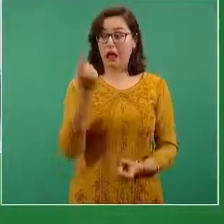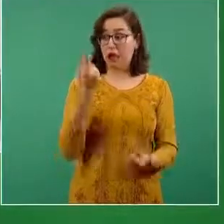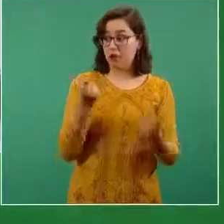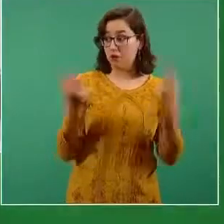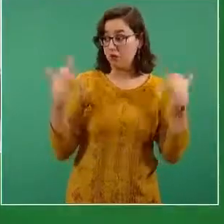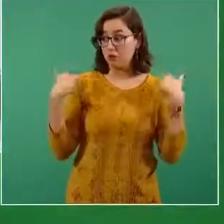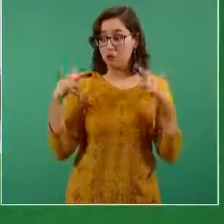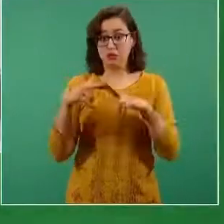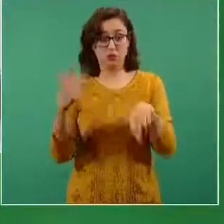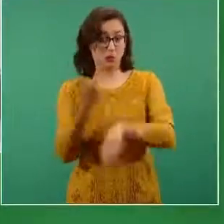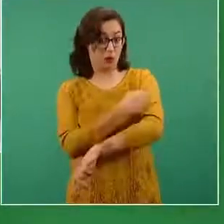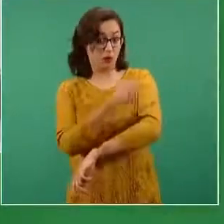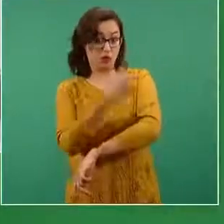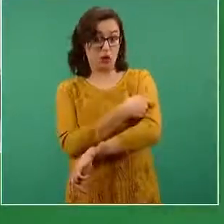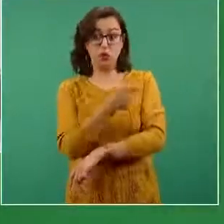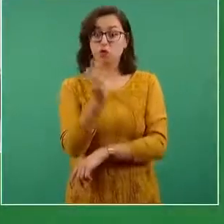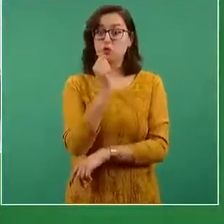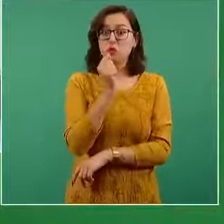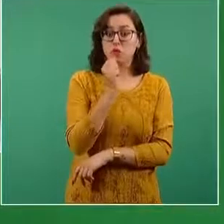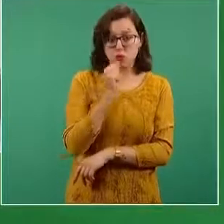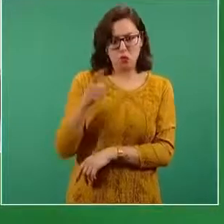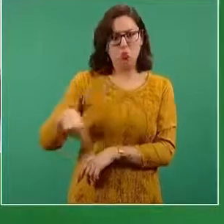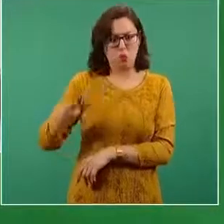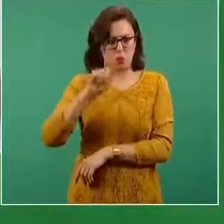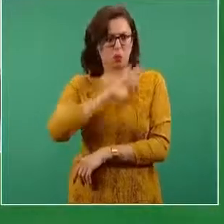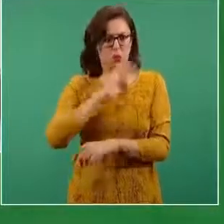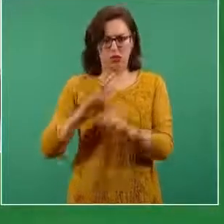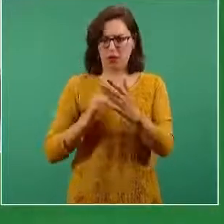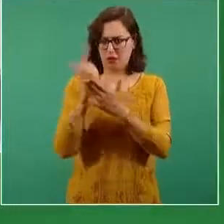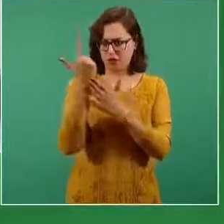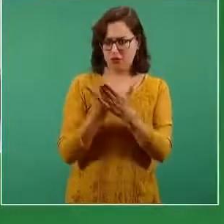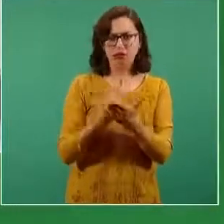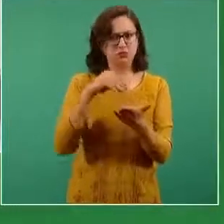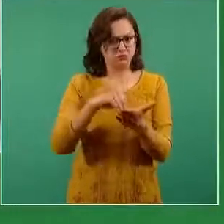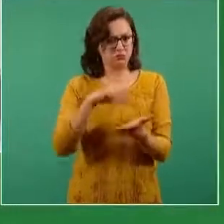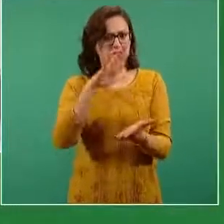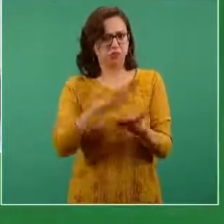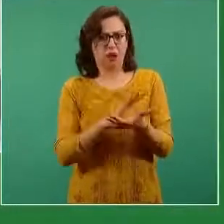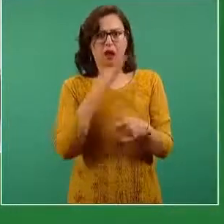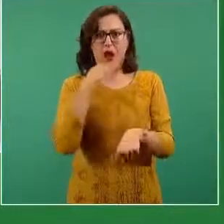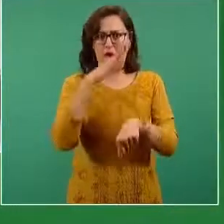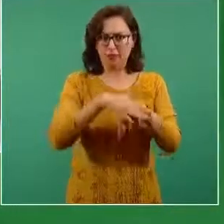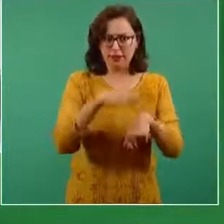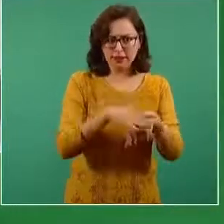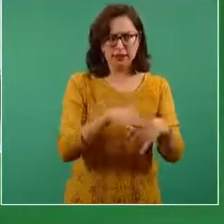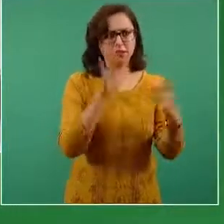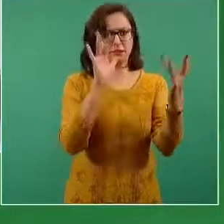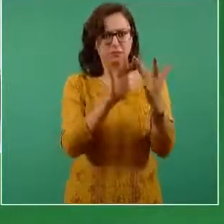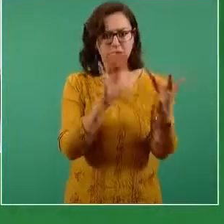vacunados, están todavía en tiempo de registrarse, de